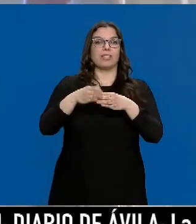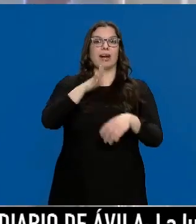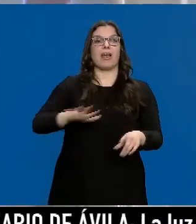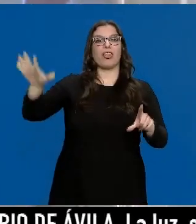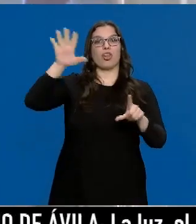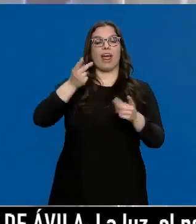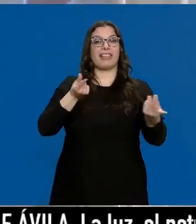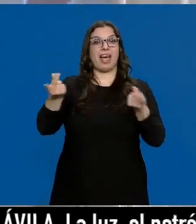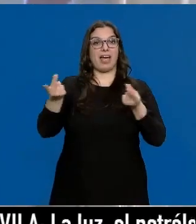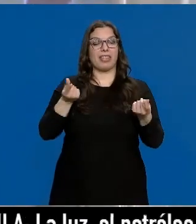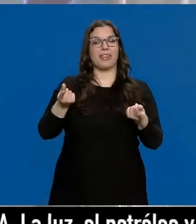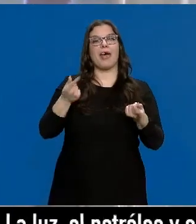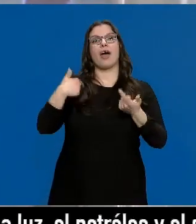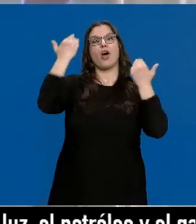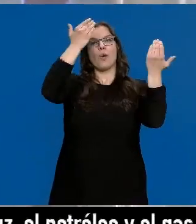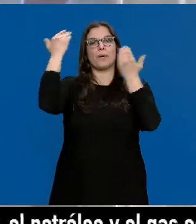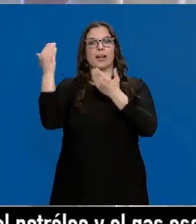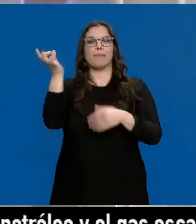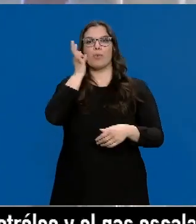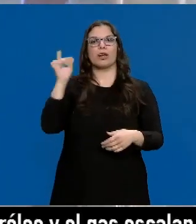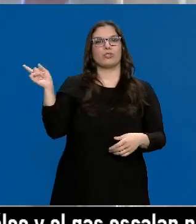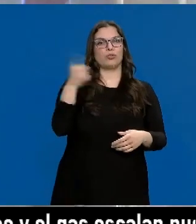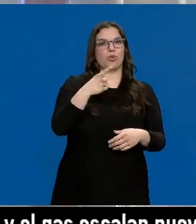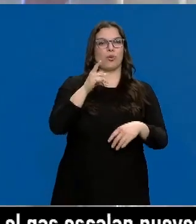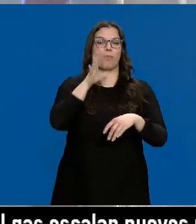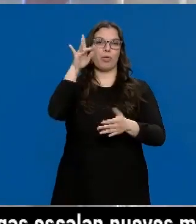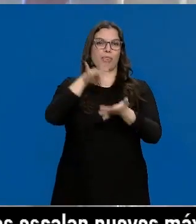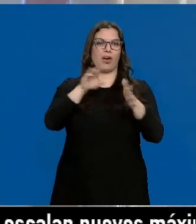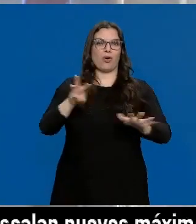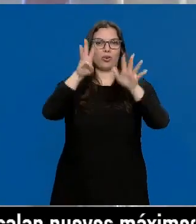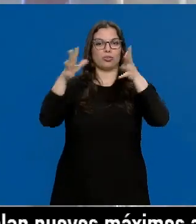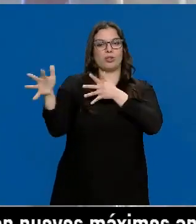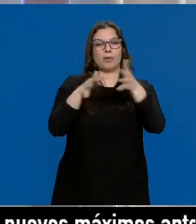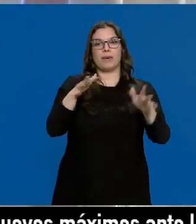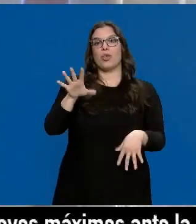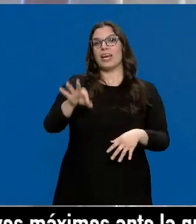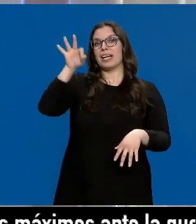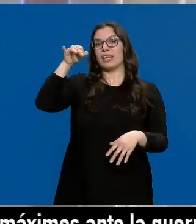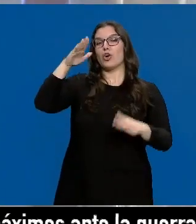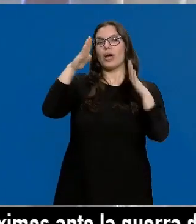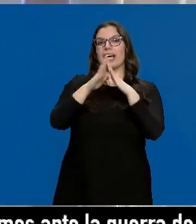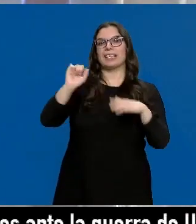Danza homenajea a todas las mujeres en este 8 de marzo. El escenario escogido esta vez es la Casa del Sol